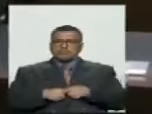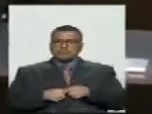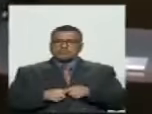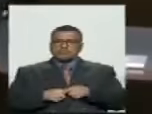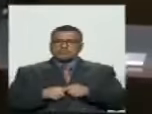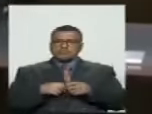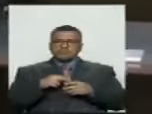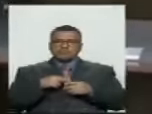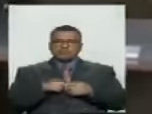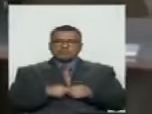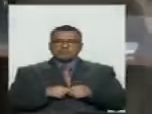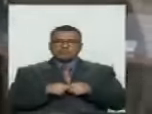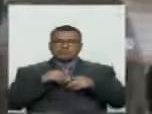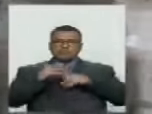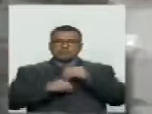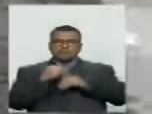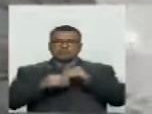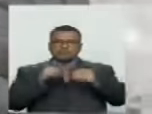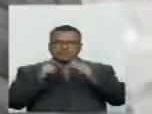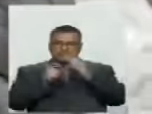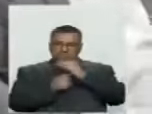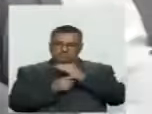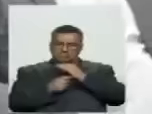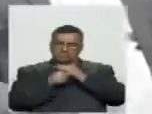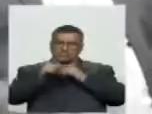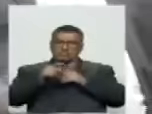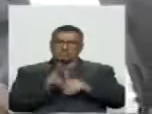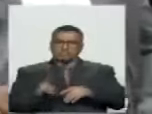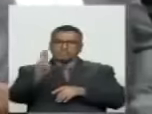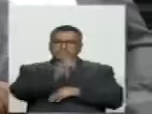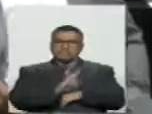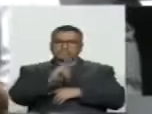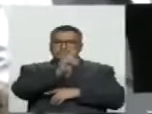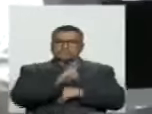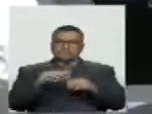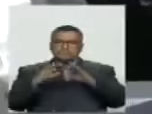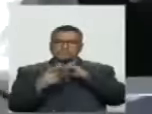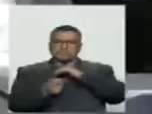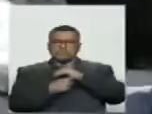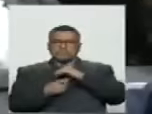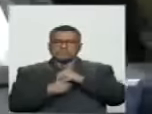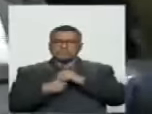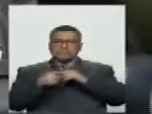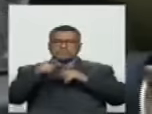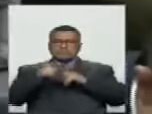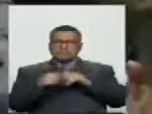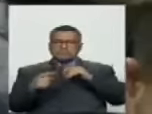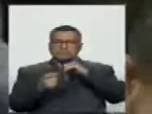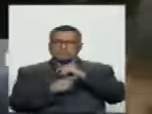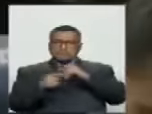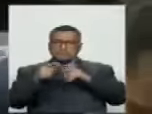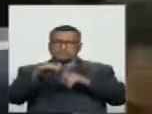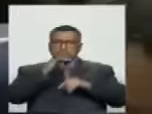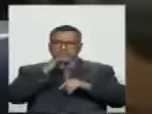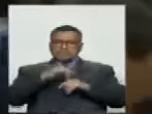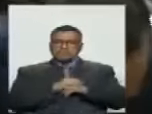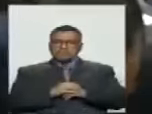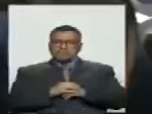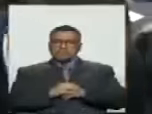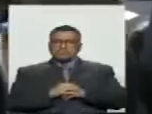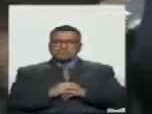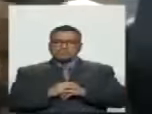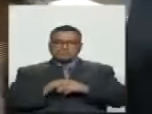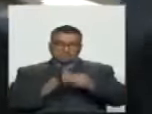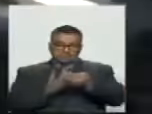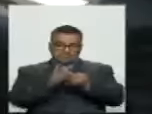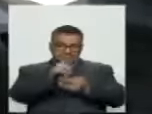Entonces ha sido, presidente, puntualizando, la utilización de la tecnología digital, tecnología de la información, el